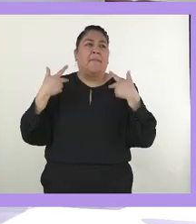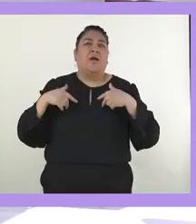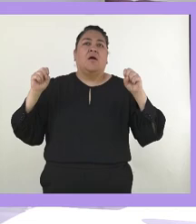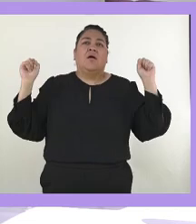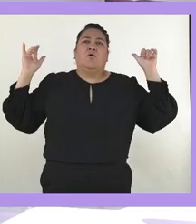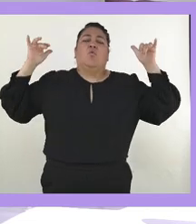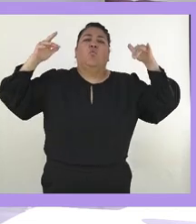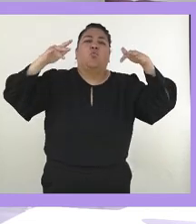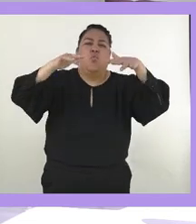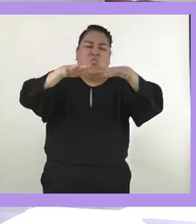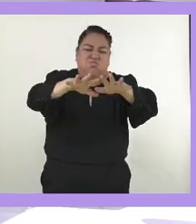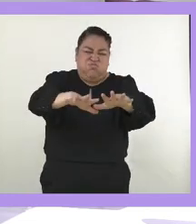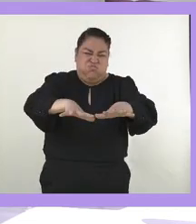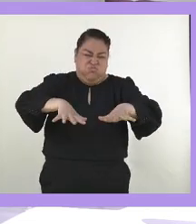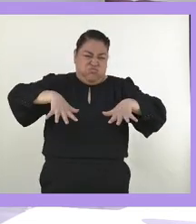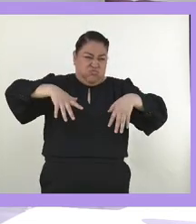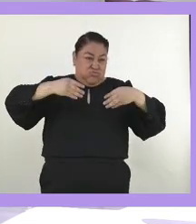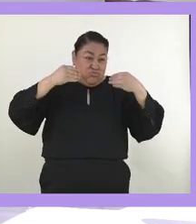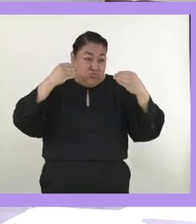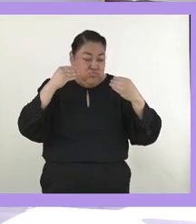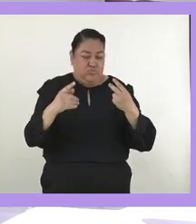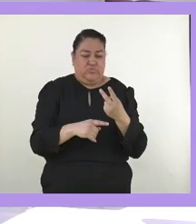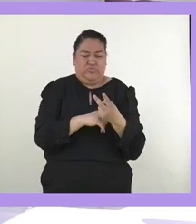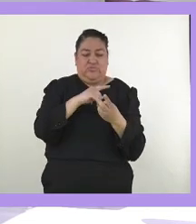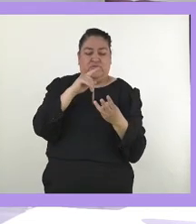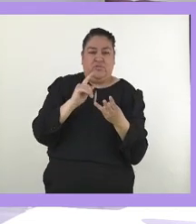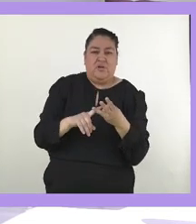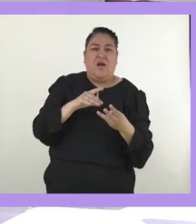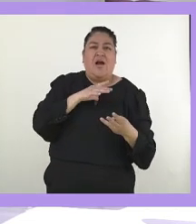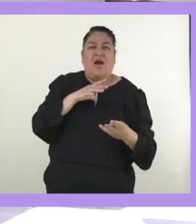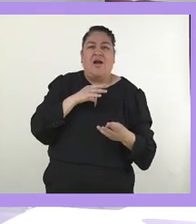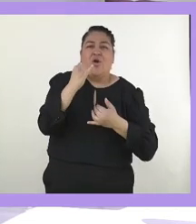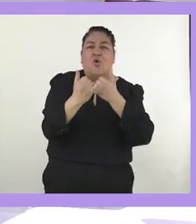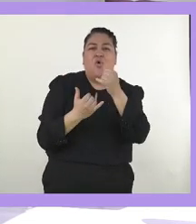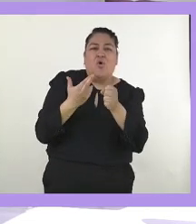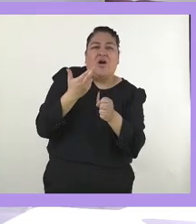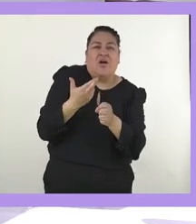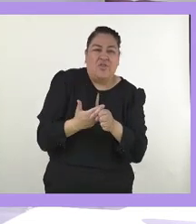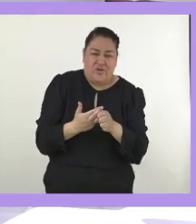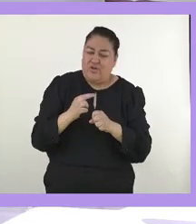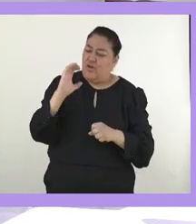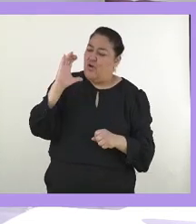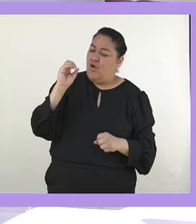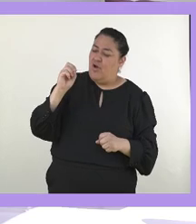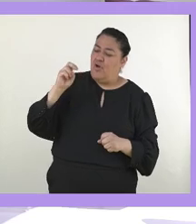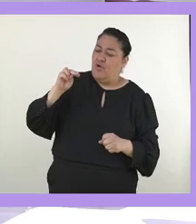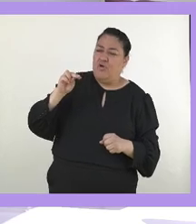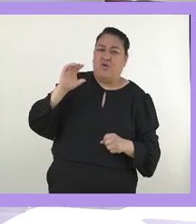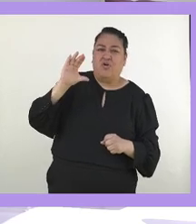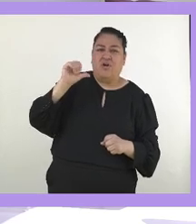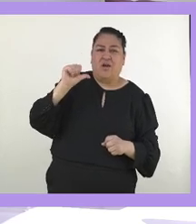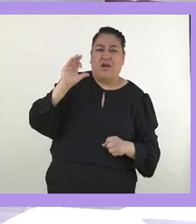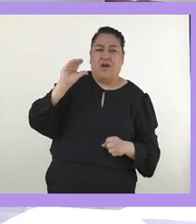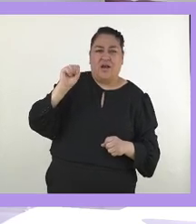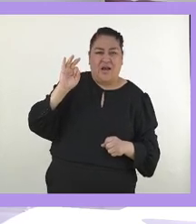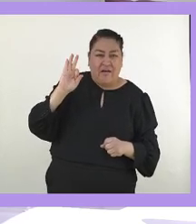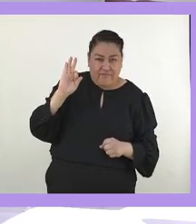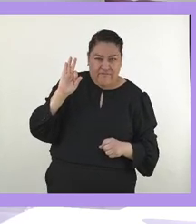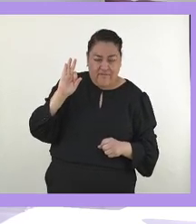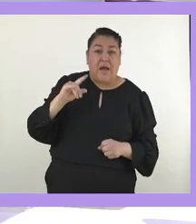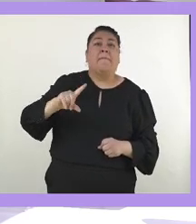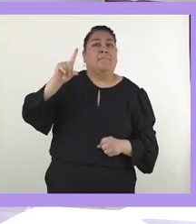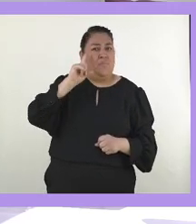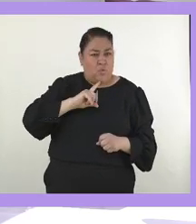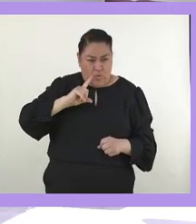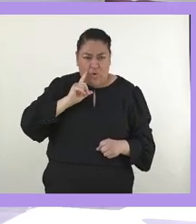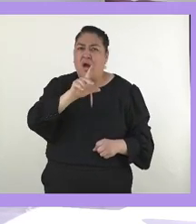no hay jugadoras como Richard Cervantes candidata mejor jugadora de de la Concacaf ya lo estuvo Estefani mayor eso te habla del éxito que se ha logrado